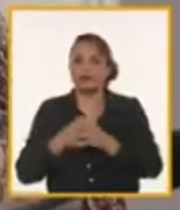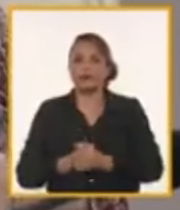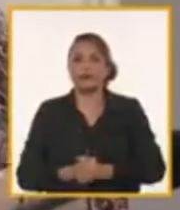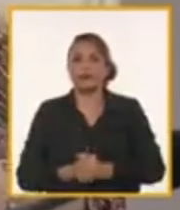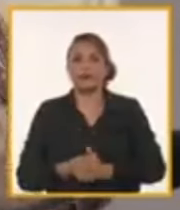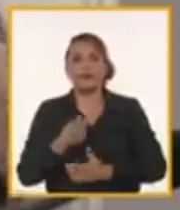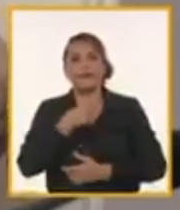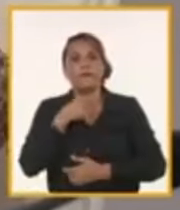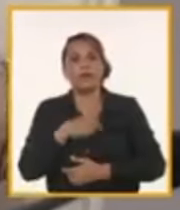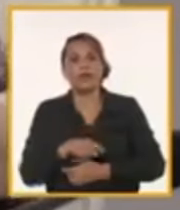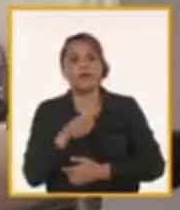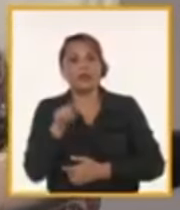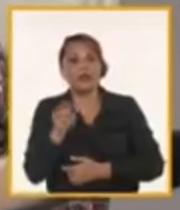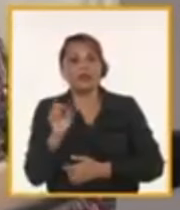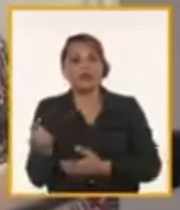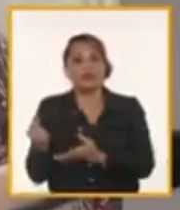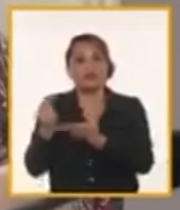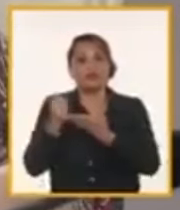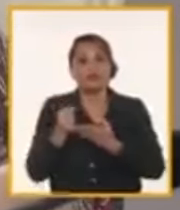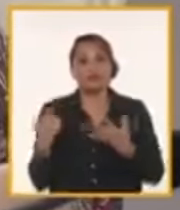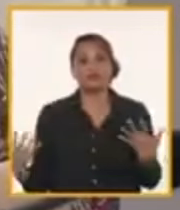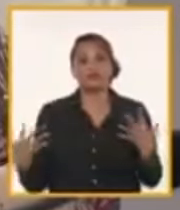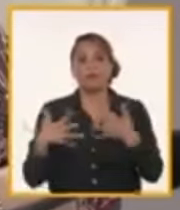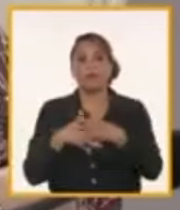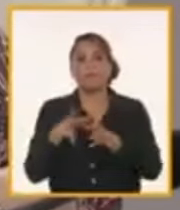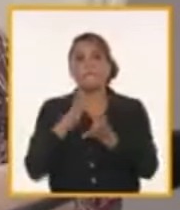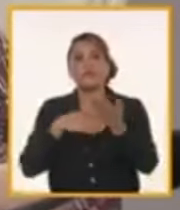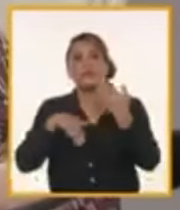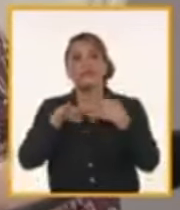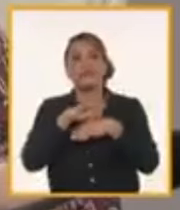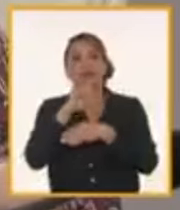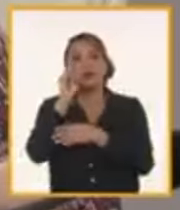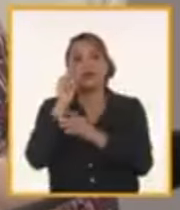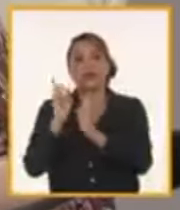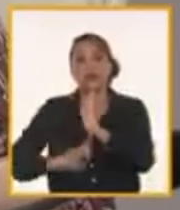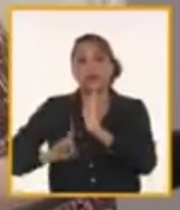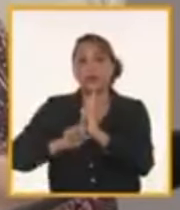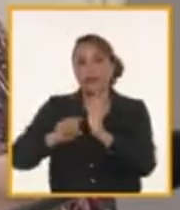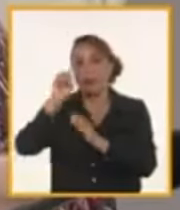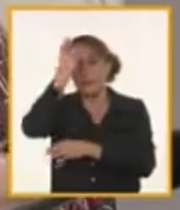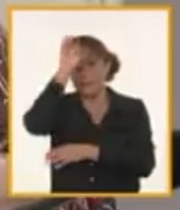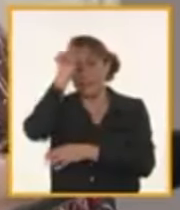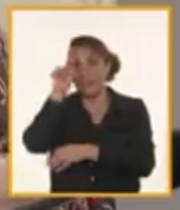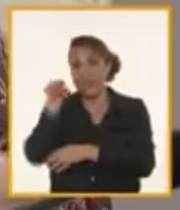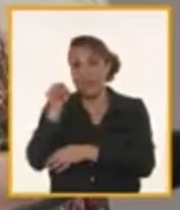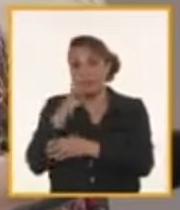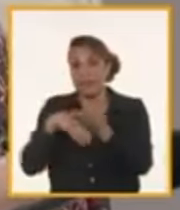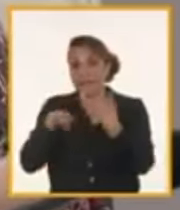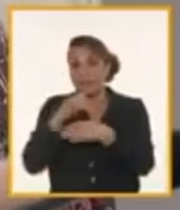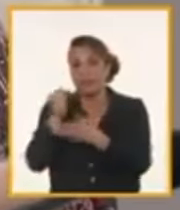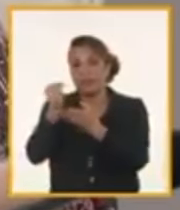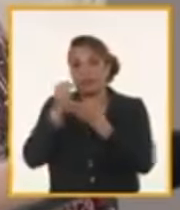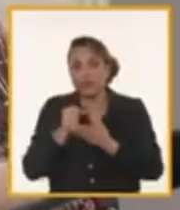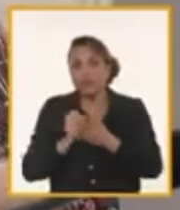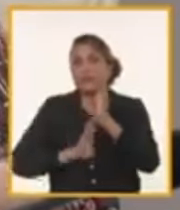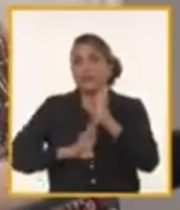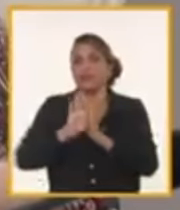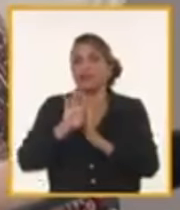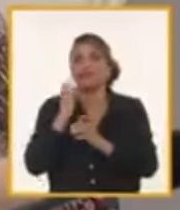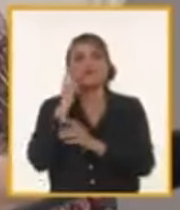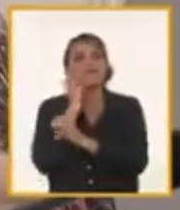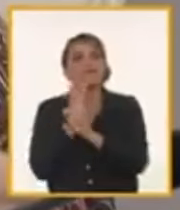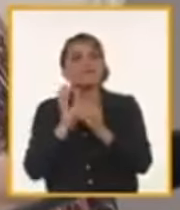nos enlaza con el Ministerio de energía y mina que es uno de los ministerios que realmente Apuesta por el desarrollo científico y la innovación en el